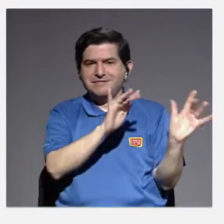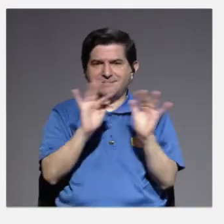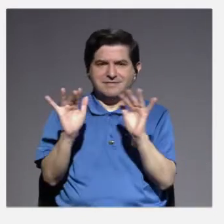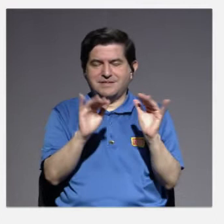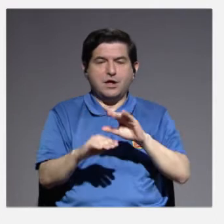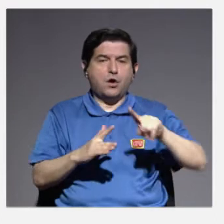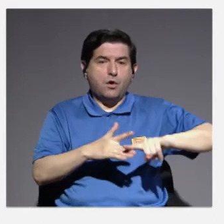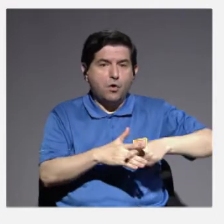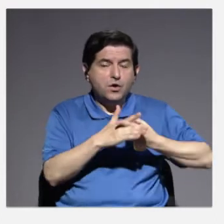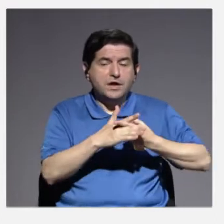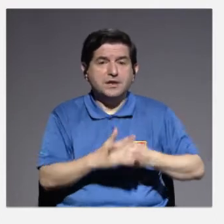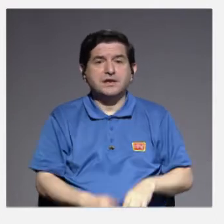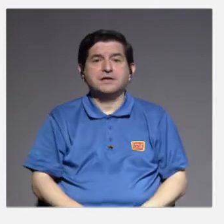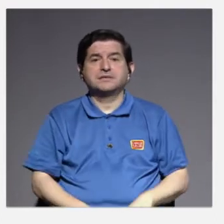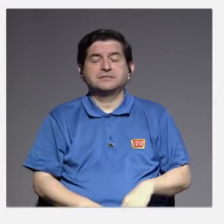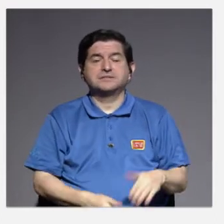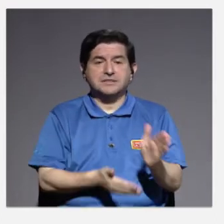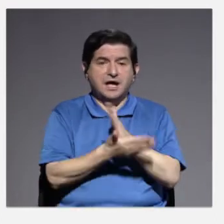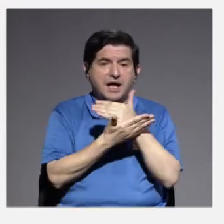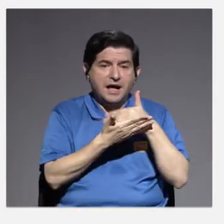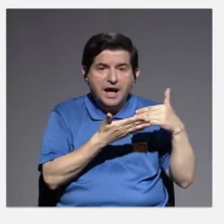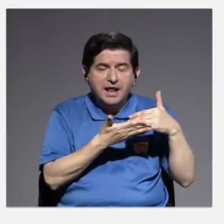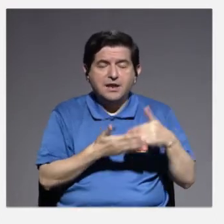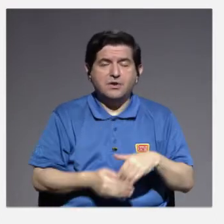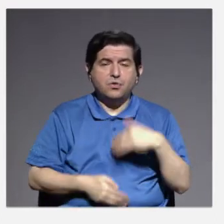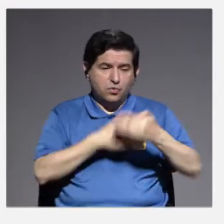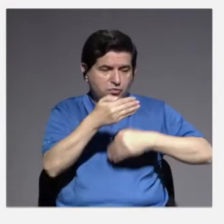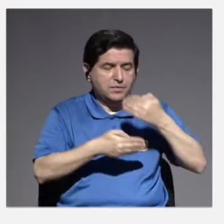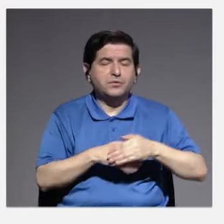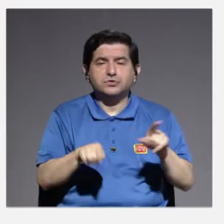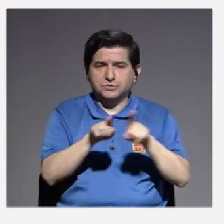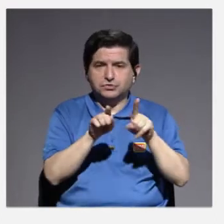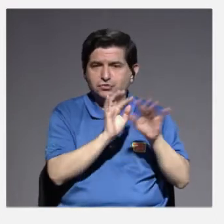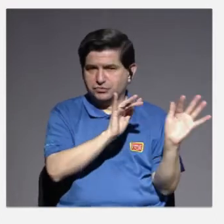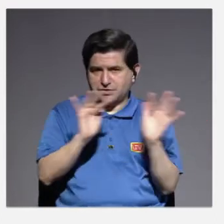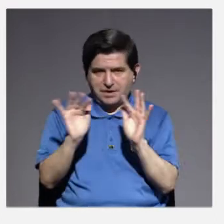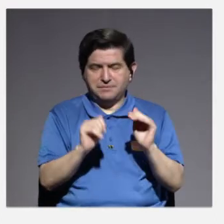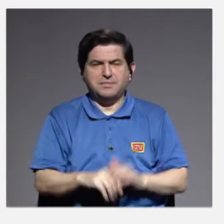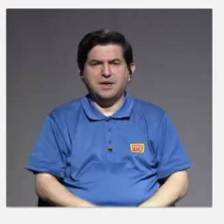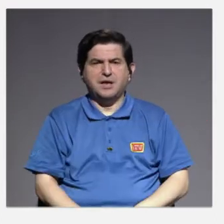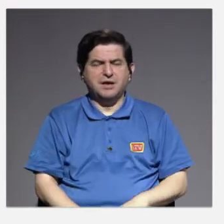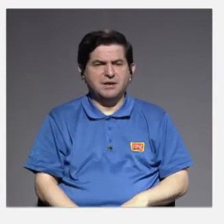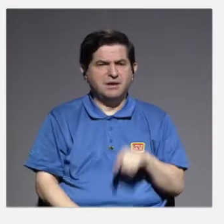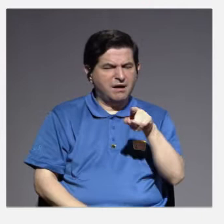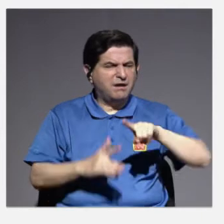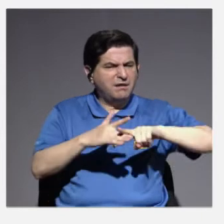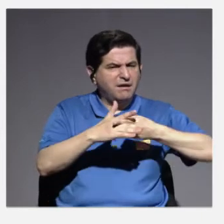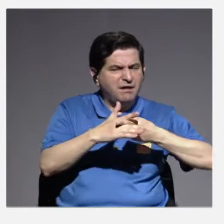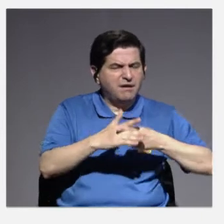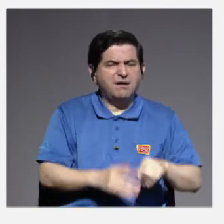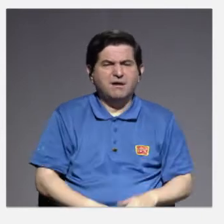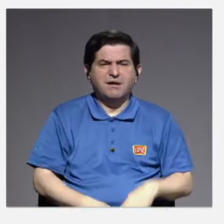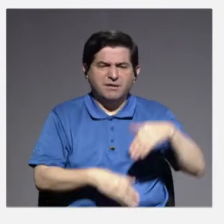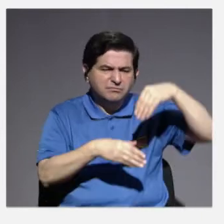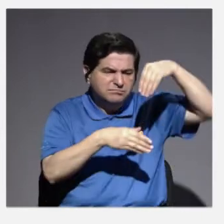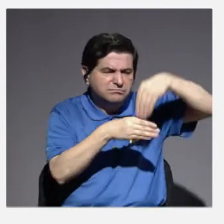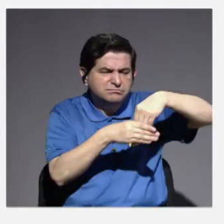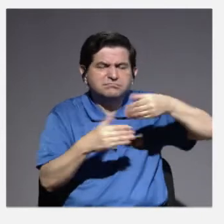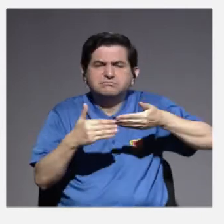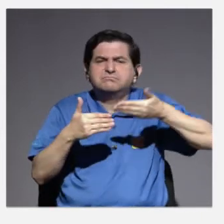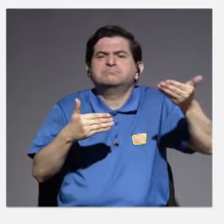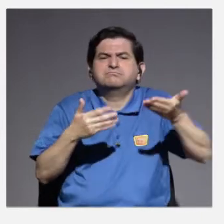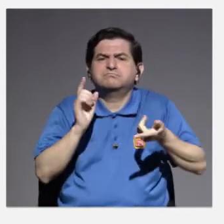o se inicia con la digitalización de algunos de estos trámites. Aquí también podemos empezar a ver la introducción de elementos